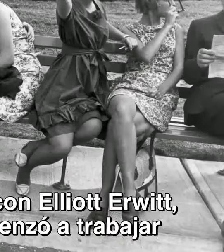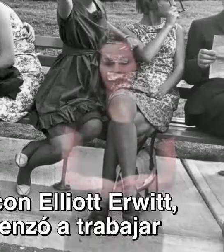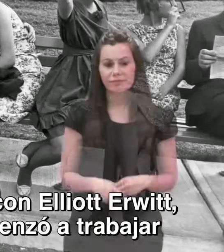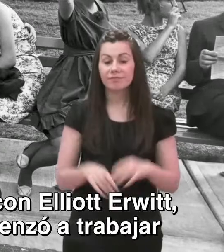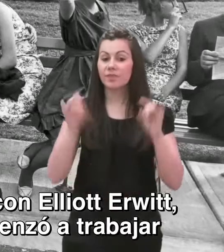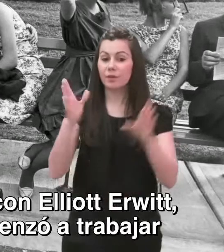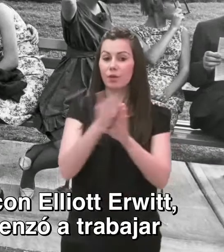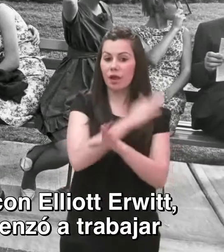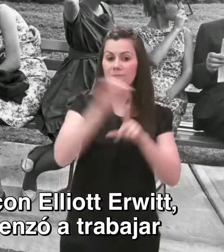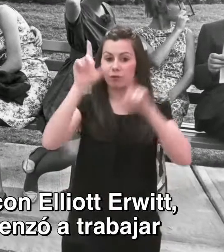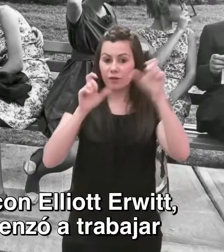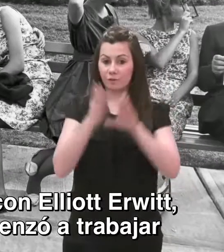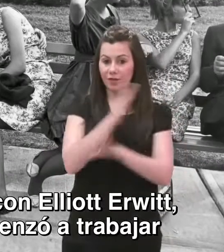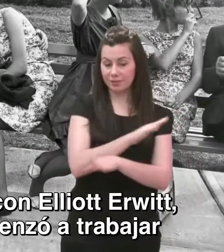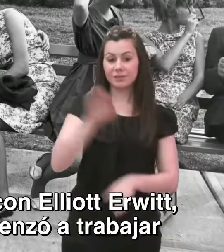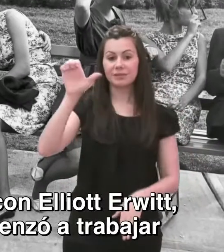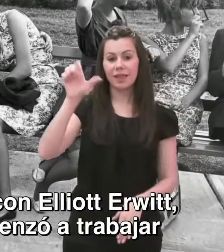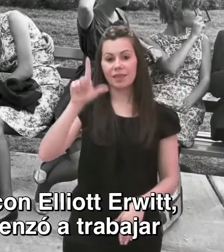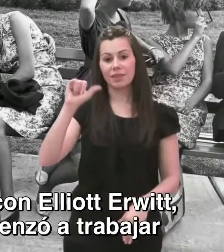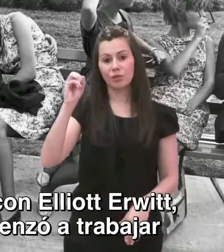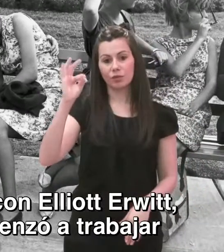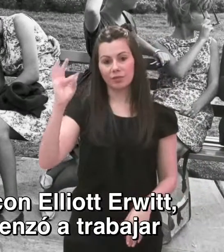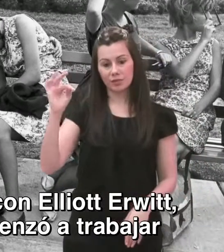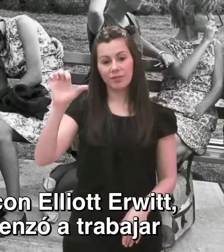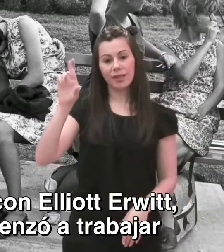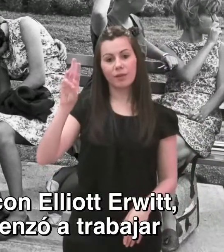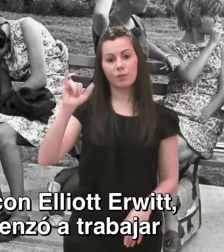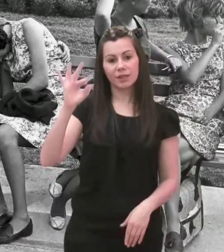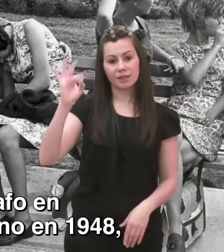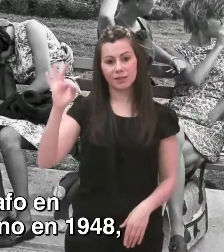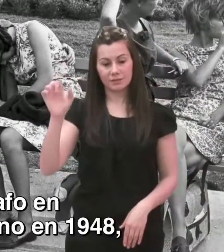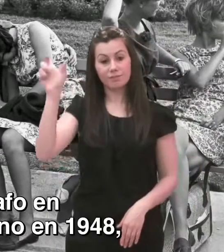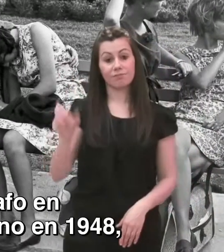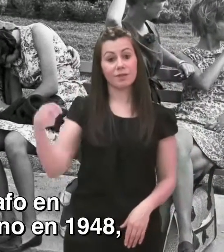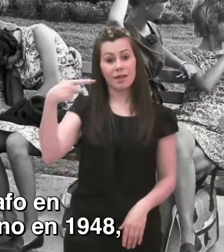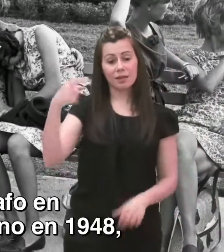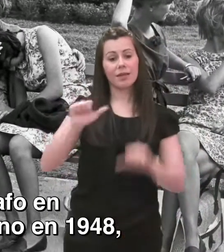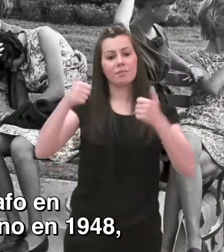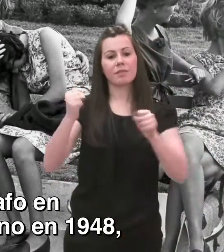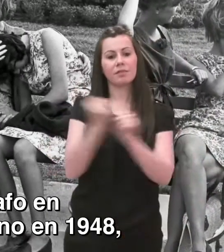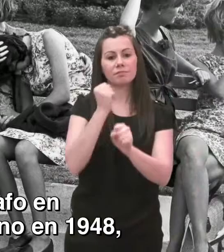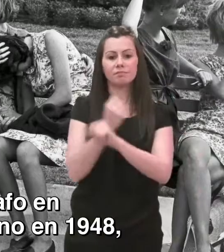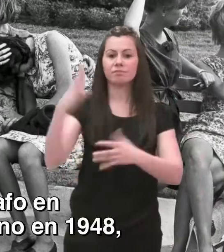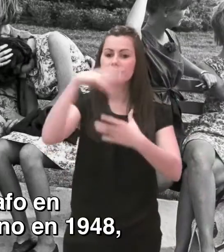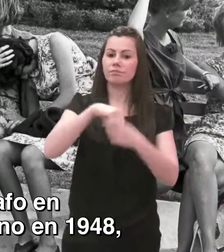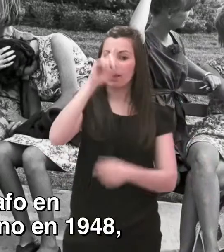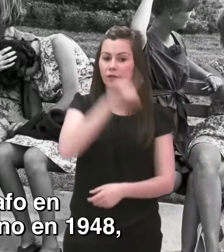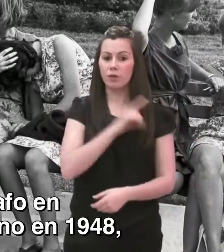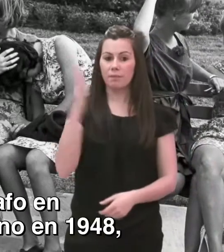Al igual que sucediera con Elliot Erwitt, Gary Winogrand comenzó a trabajar como fotógrafo en el ejército americano